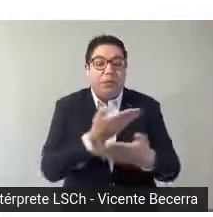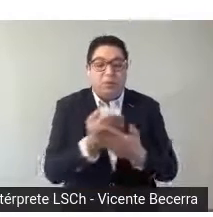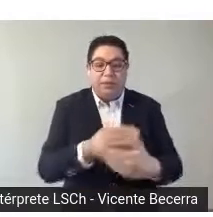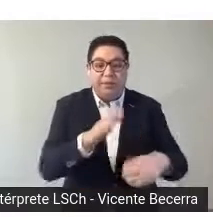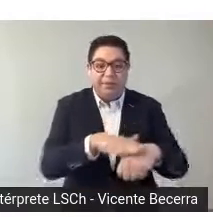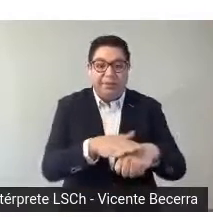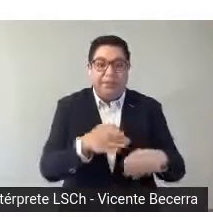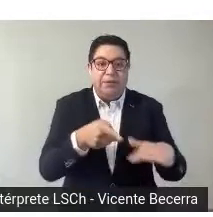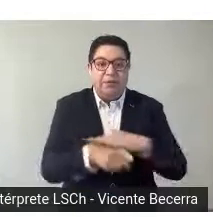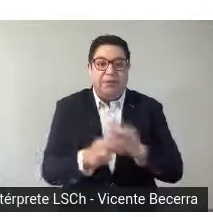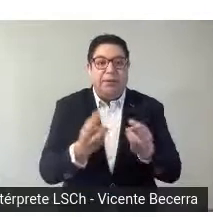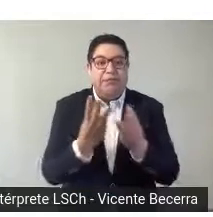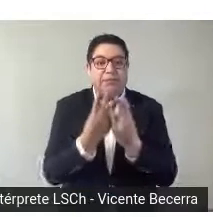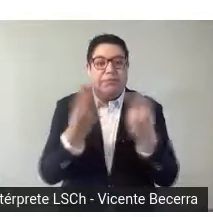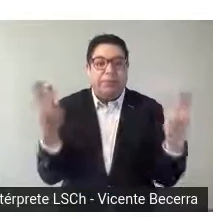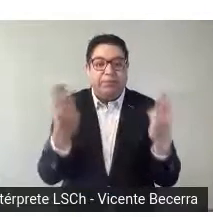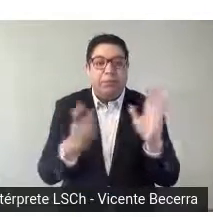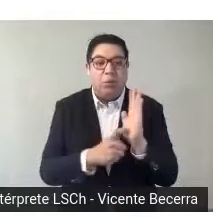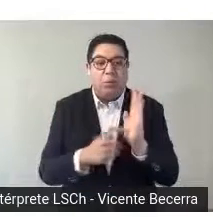la página web